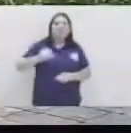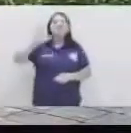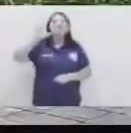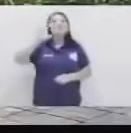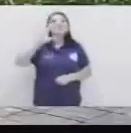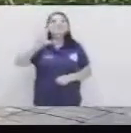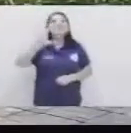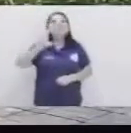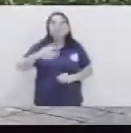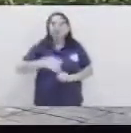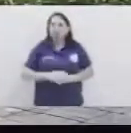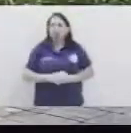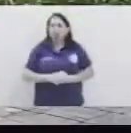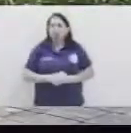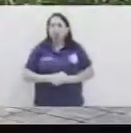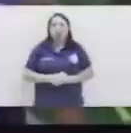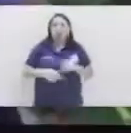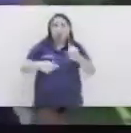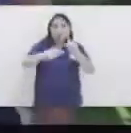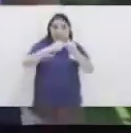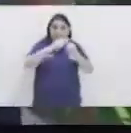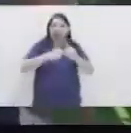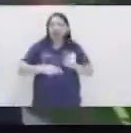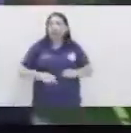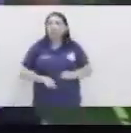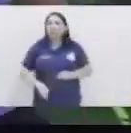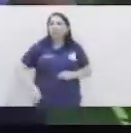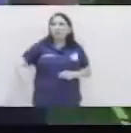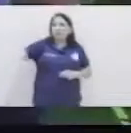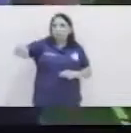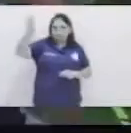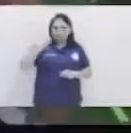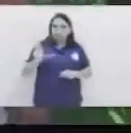5 más